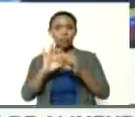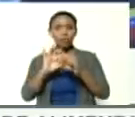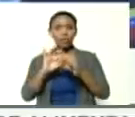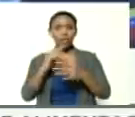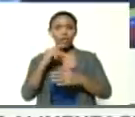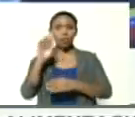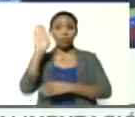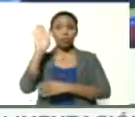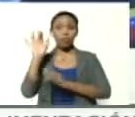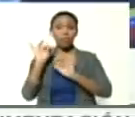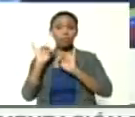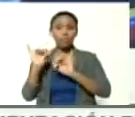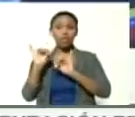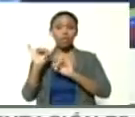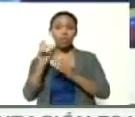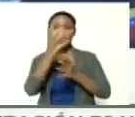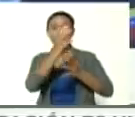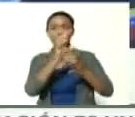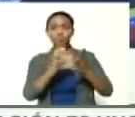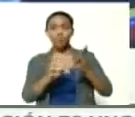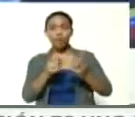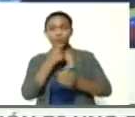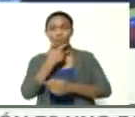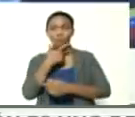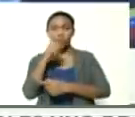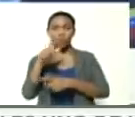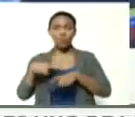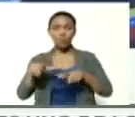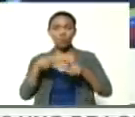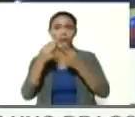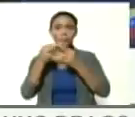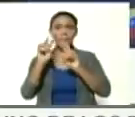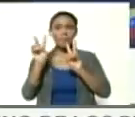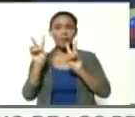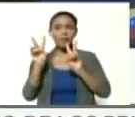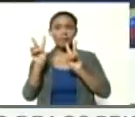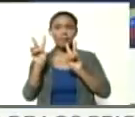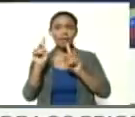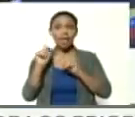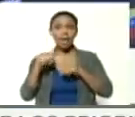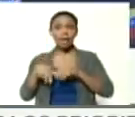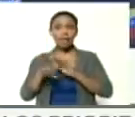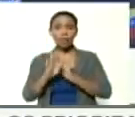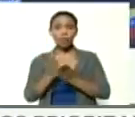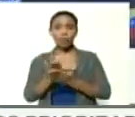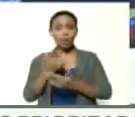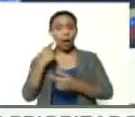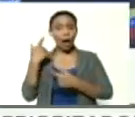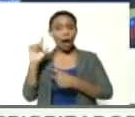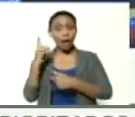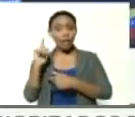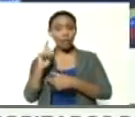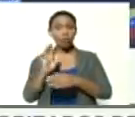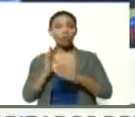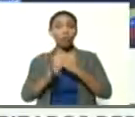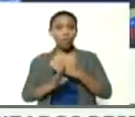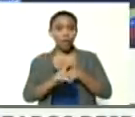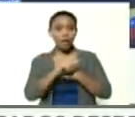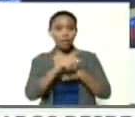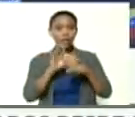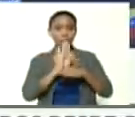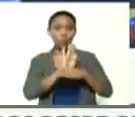dio a sí misma la característica hermosa de una zona de paz en este mundo. Bueno, hay que preservar esa zona de